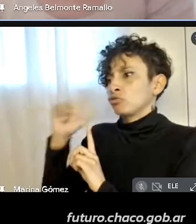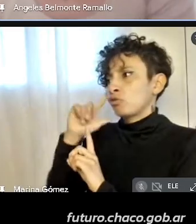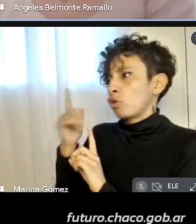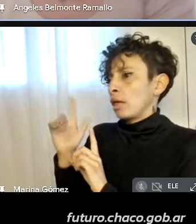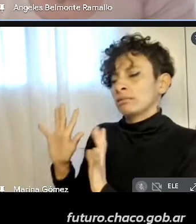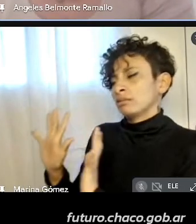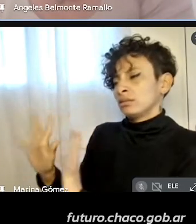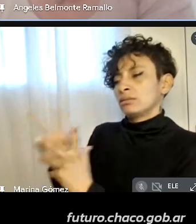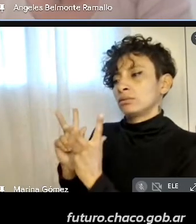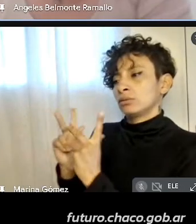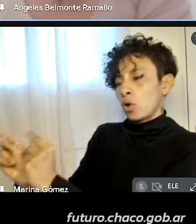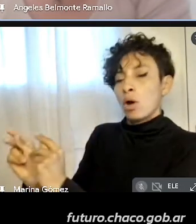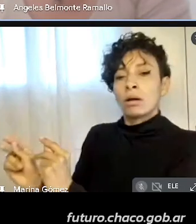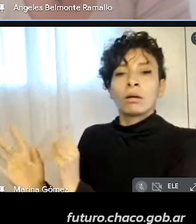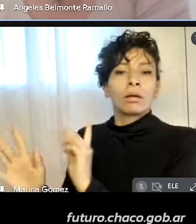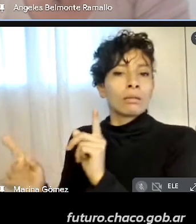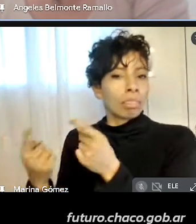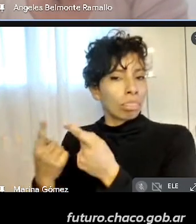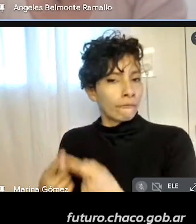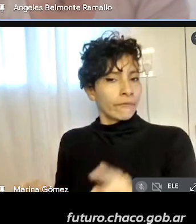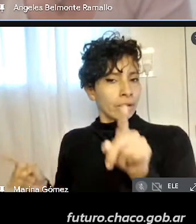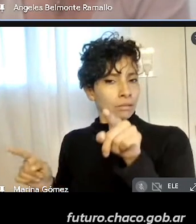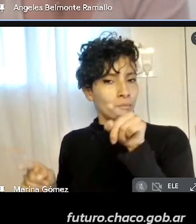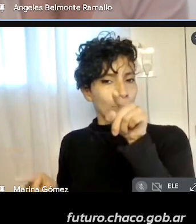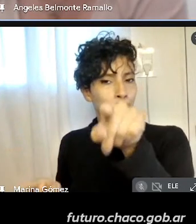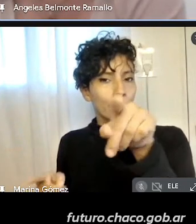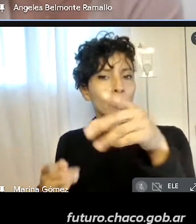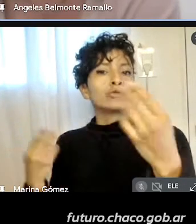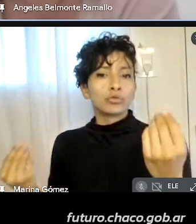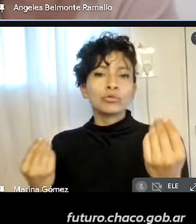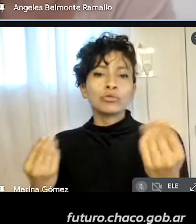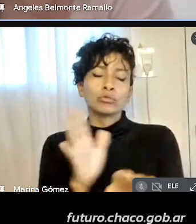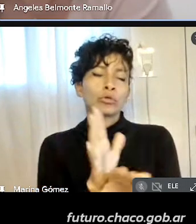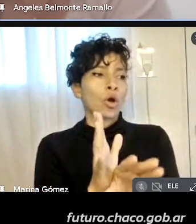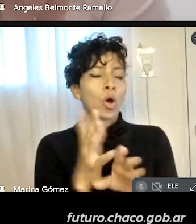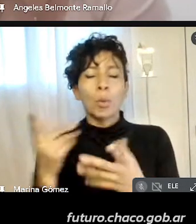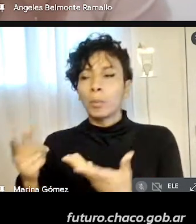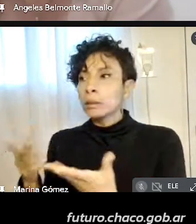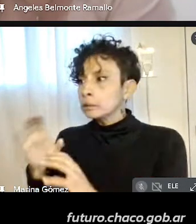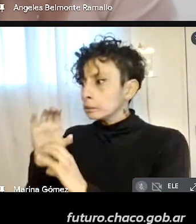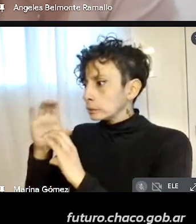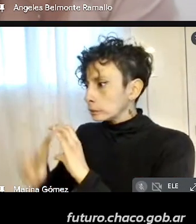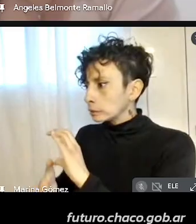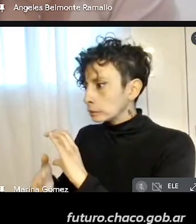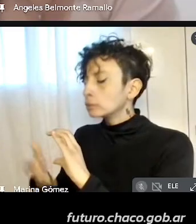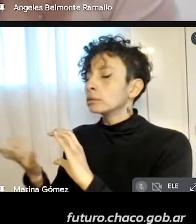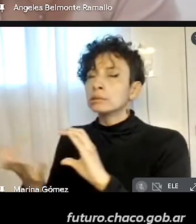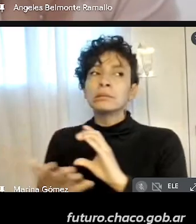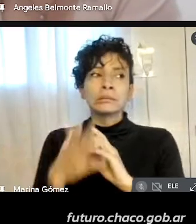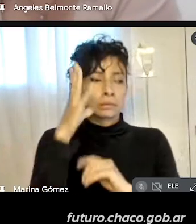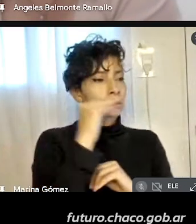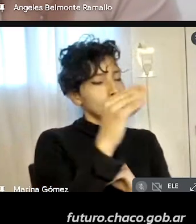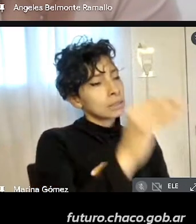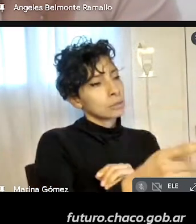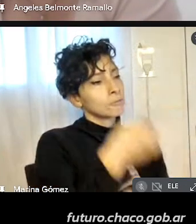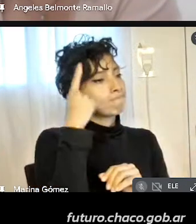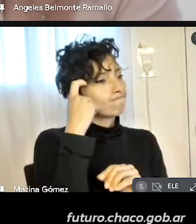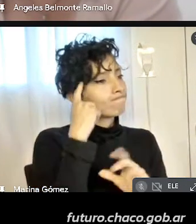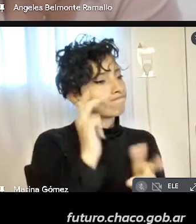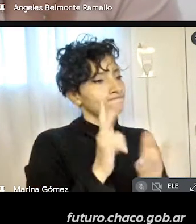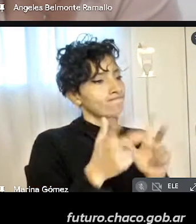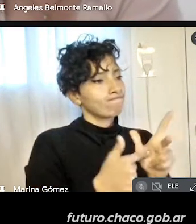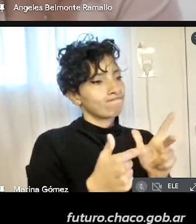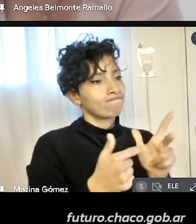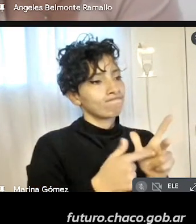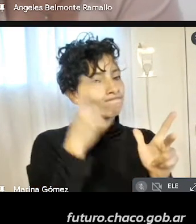intentaste interiorizarte y bueno, abriste ahí un canal importante. Lo lindo de esto es que en base